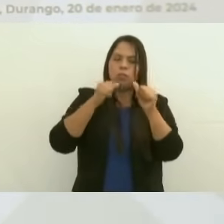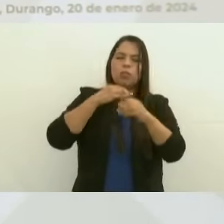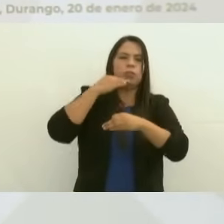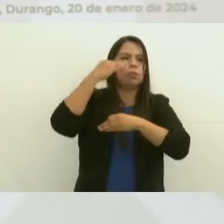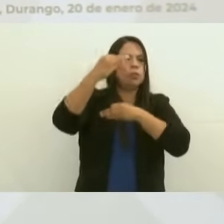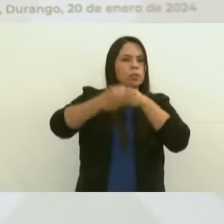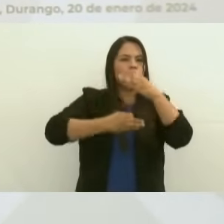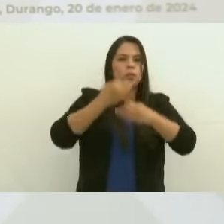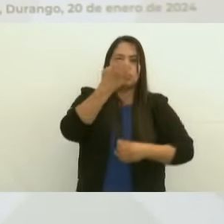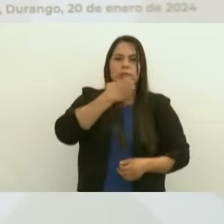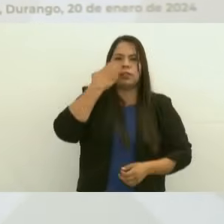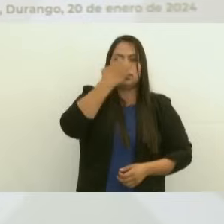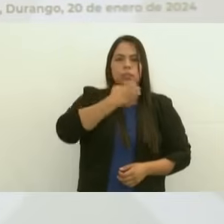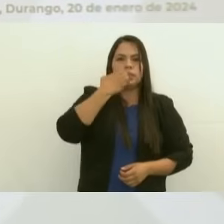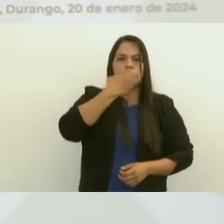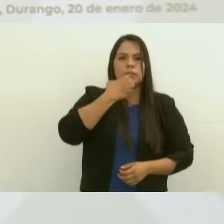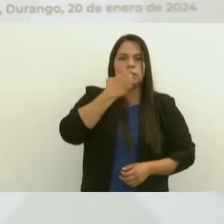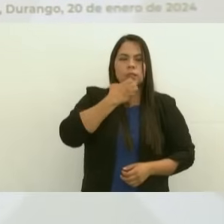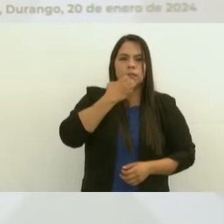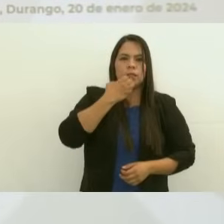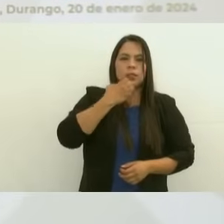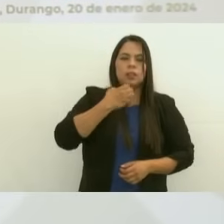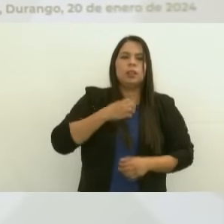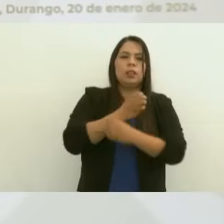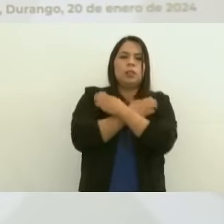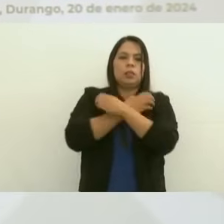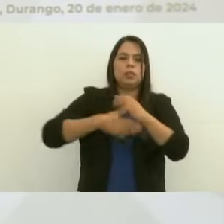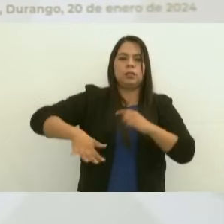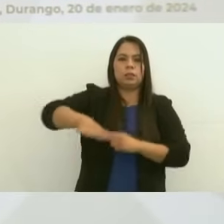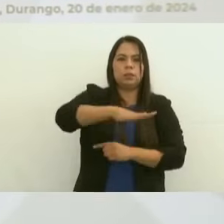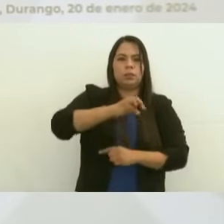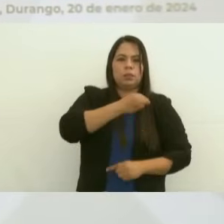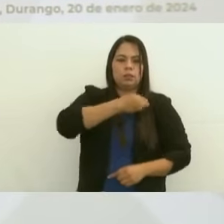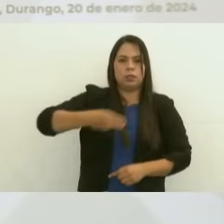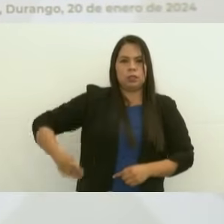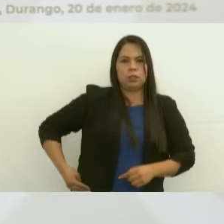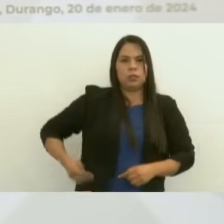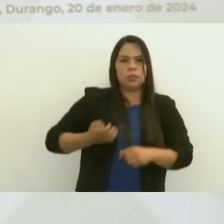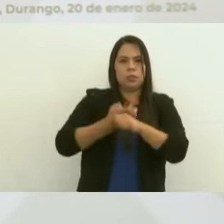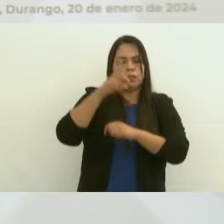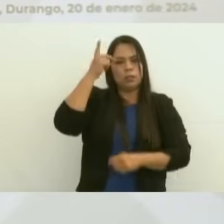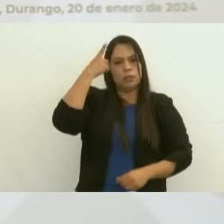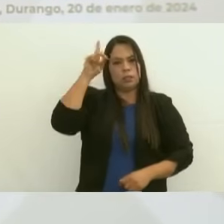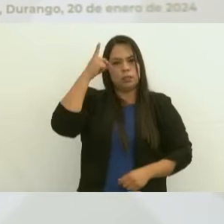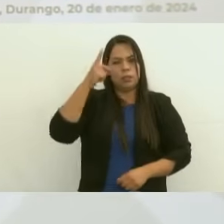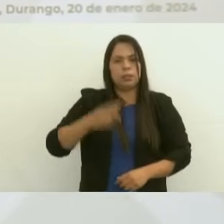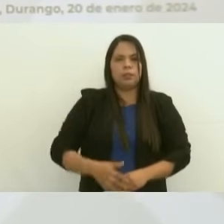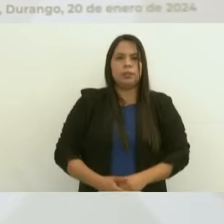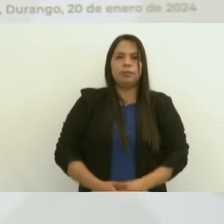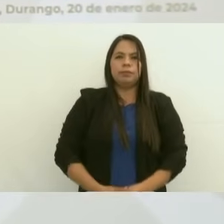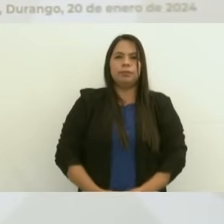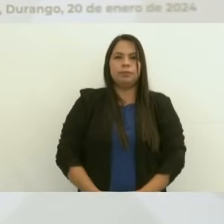las escuelas públicas de educación básica del municipio de Durango y del estado de Durango.